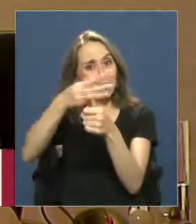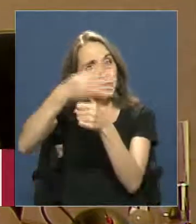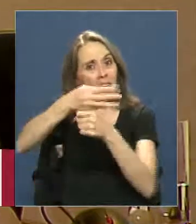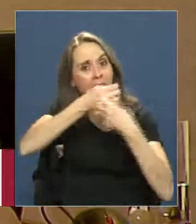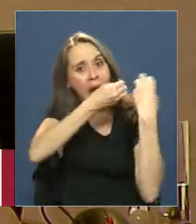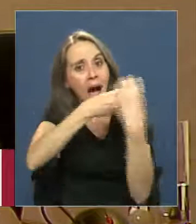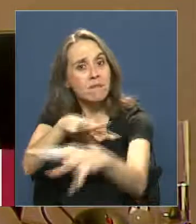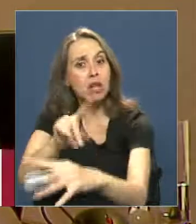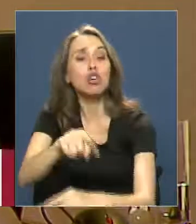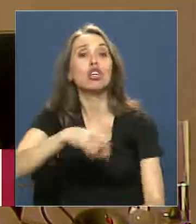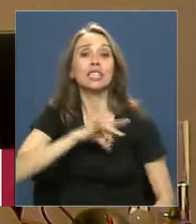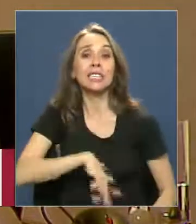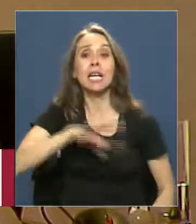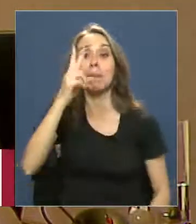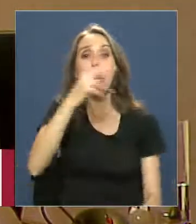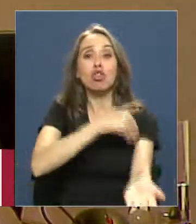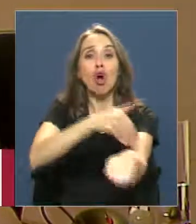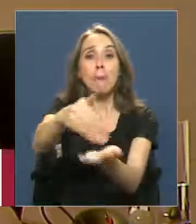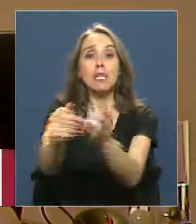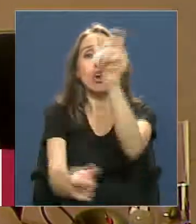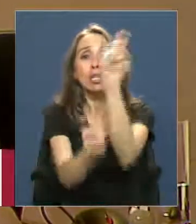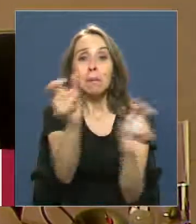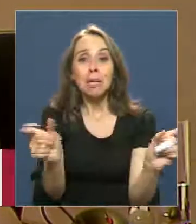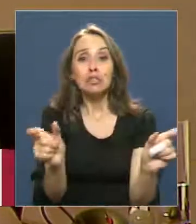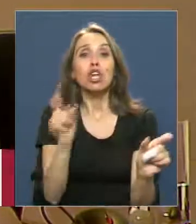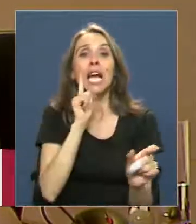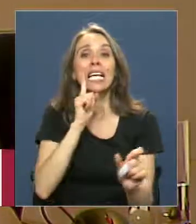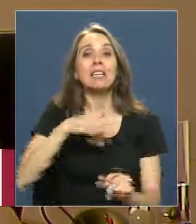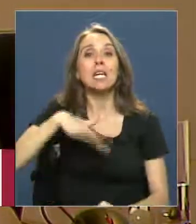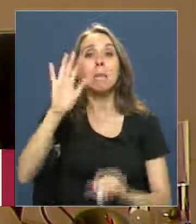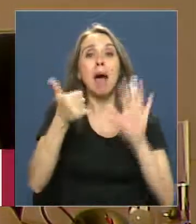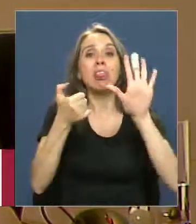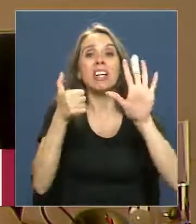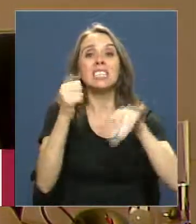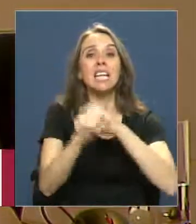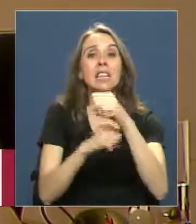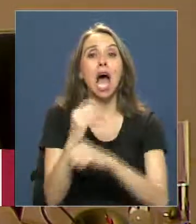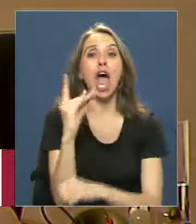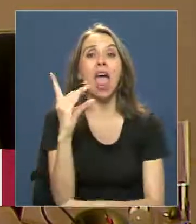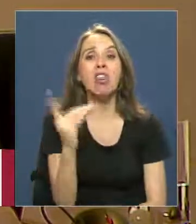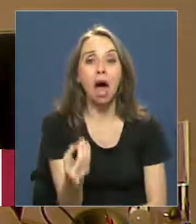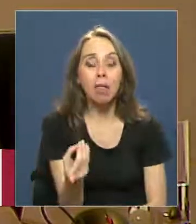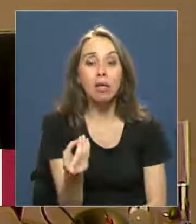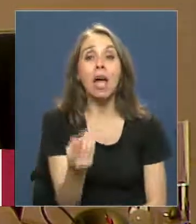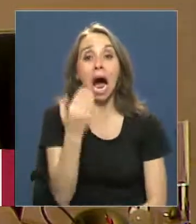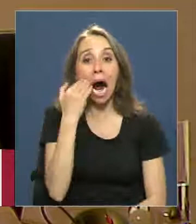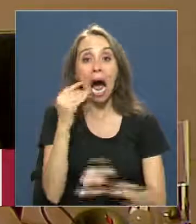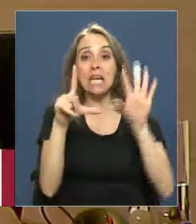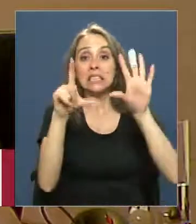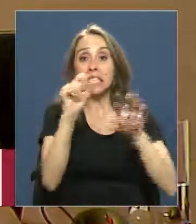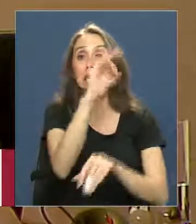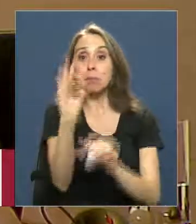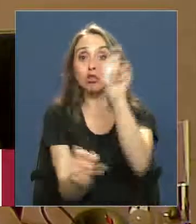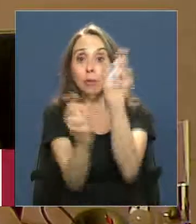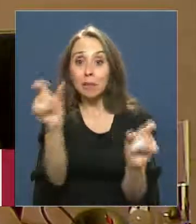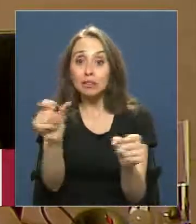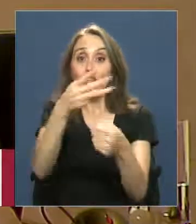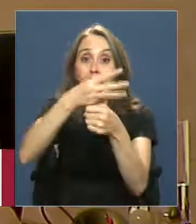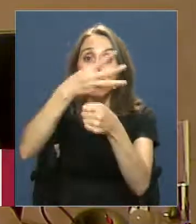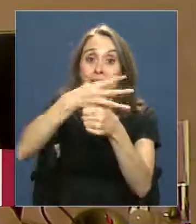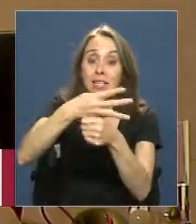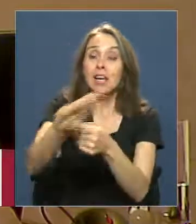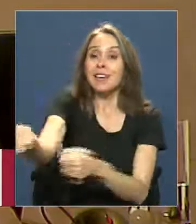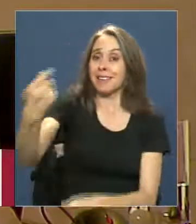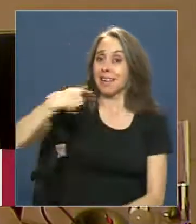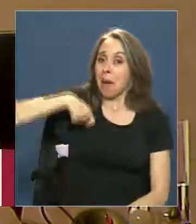nuestro país hay más de 2 millones de personas por sobre los 60 años, de los cuales casi el 70% de ellos recibe